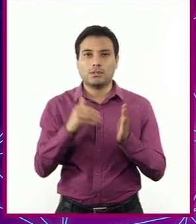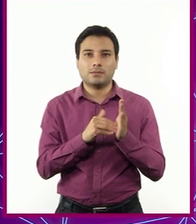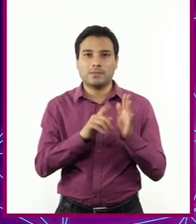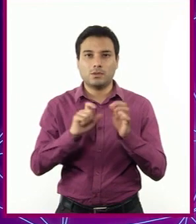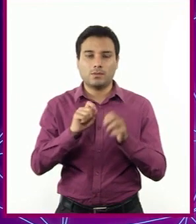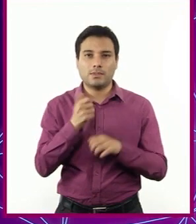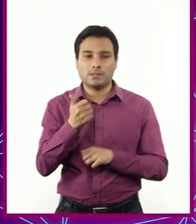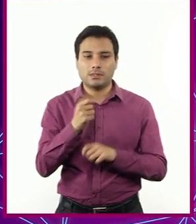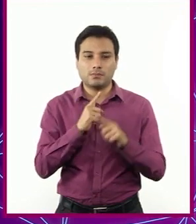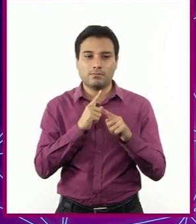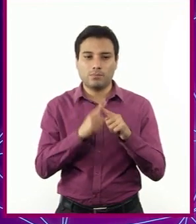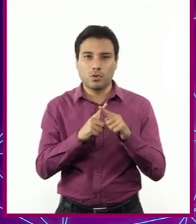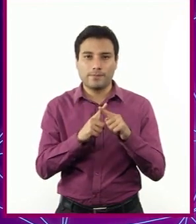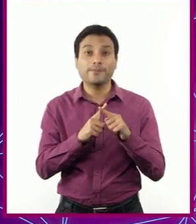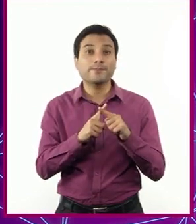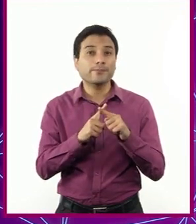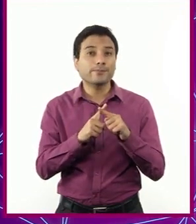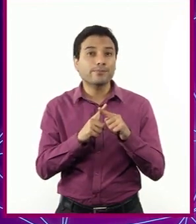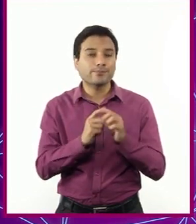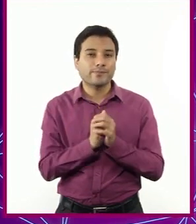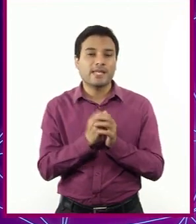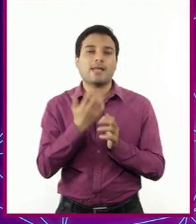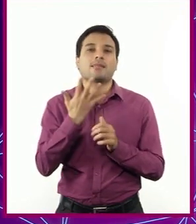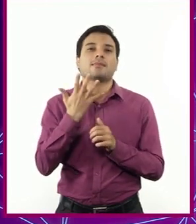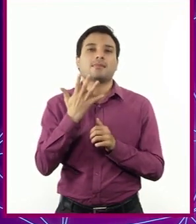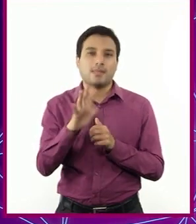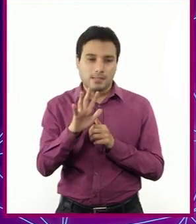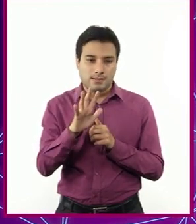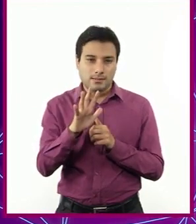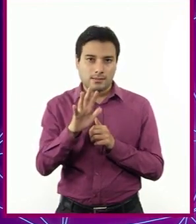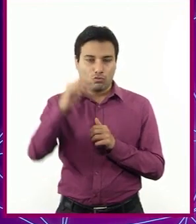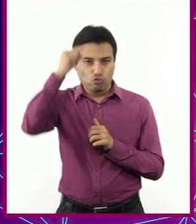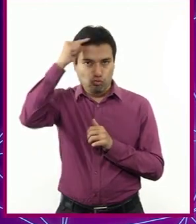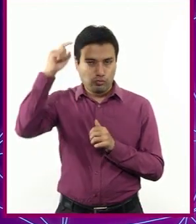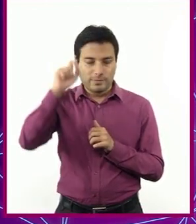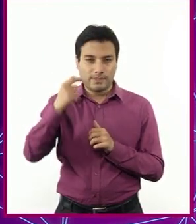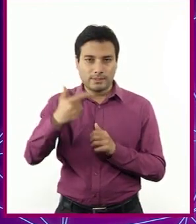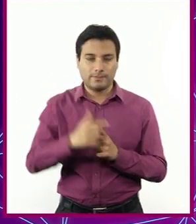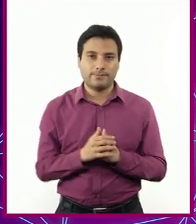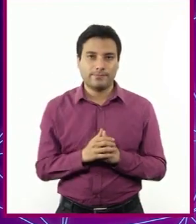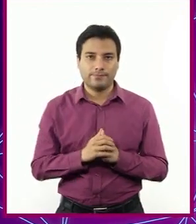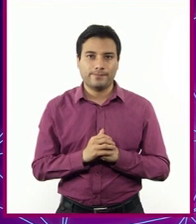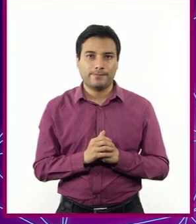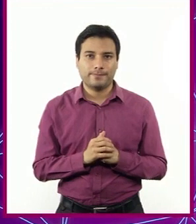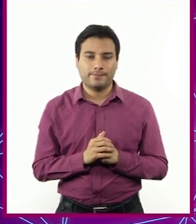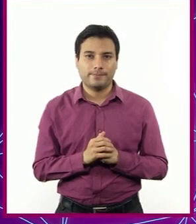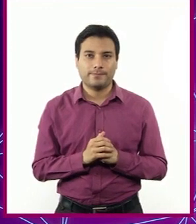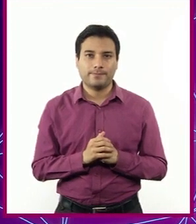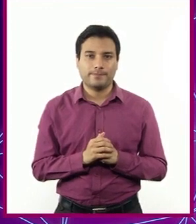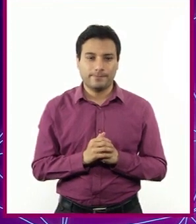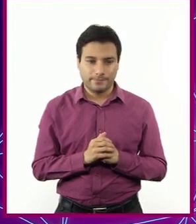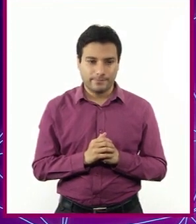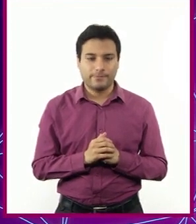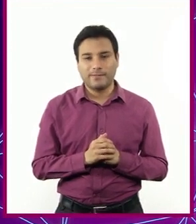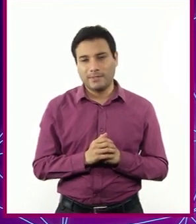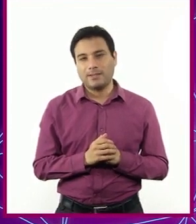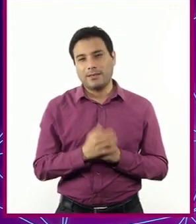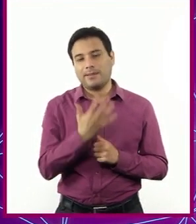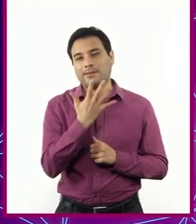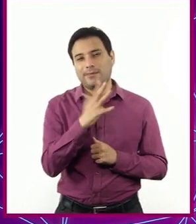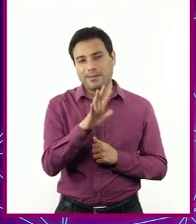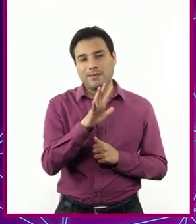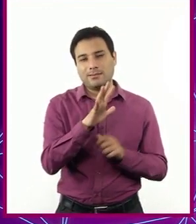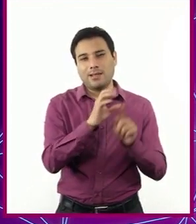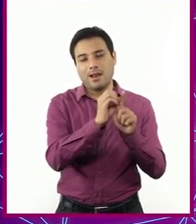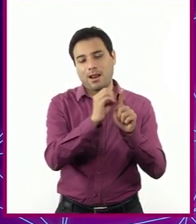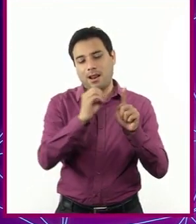1.6726 por el equivalente a 10 a la 27 negativo, que es la 1000 cuatrillonésima parte de un